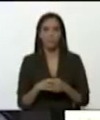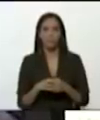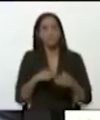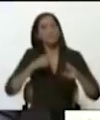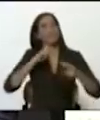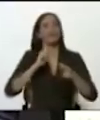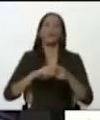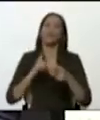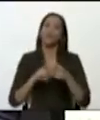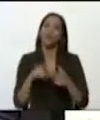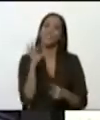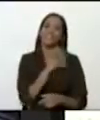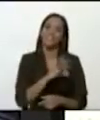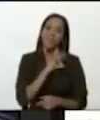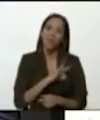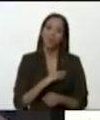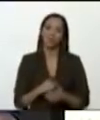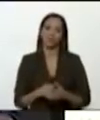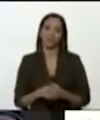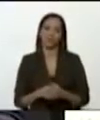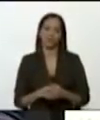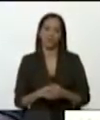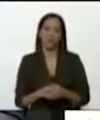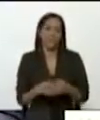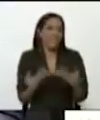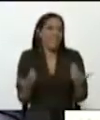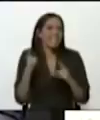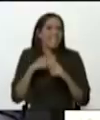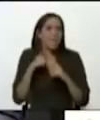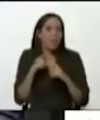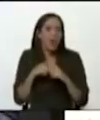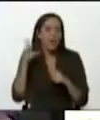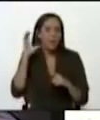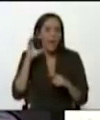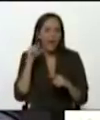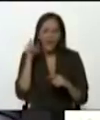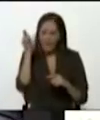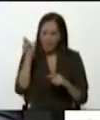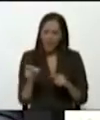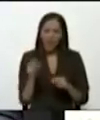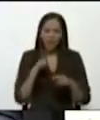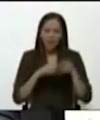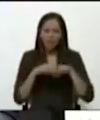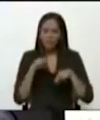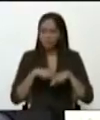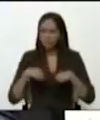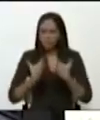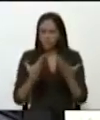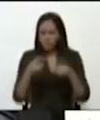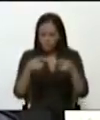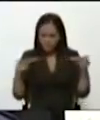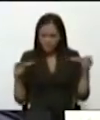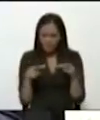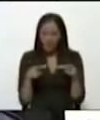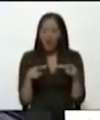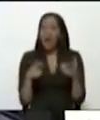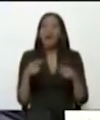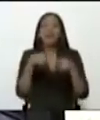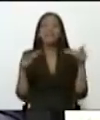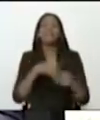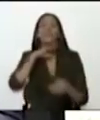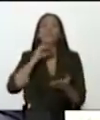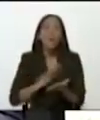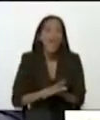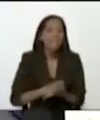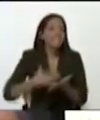Entonces, señores, ¿qué tipo de país estos tipos están construyendo? ¿Cuál es el escenario? Es un escenario de muerte, de